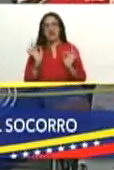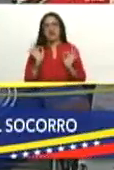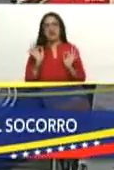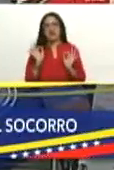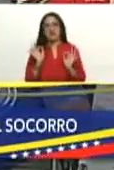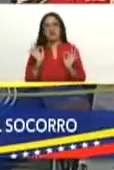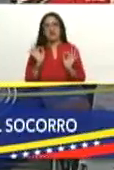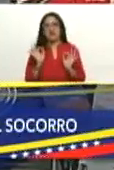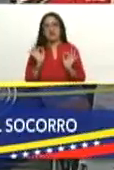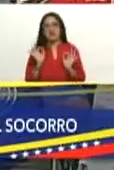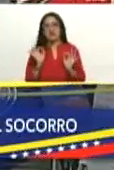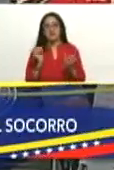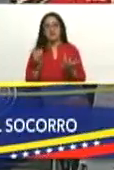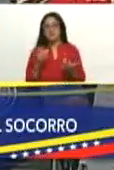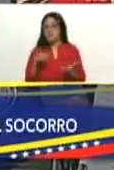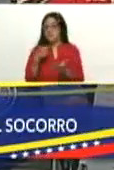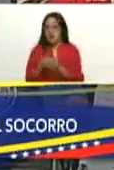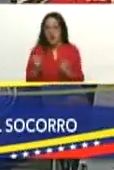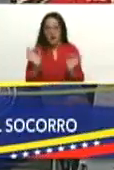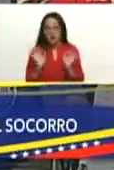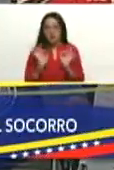supuesto, sin pagar nada,